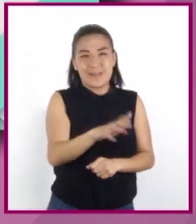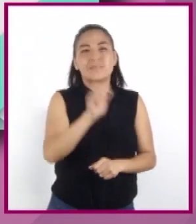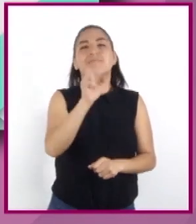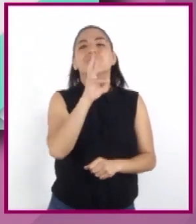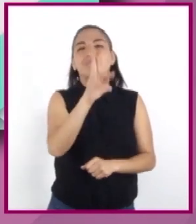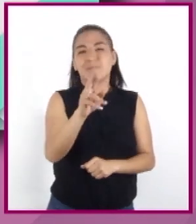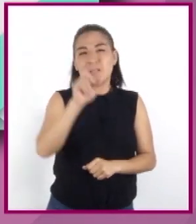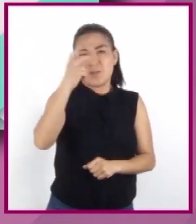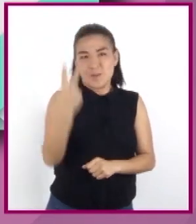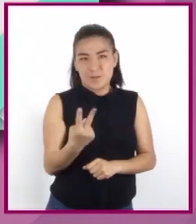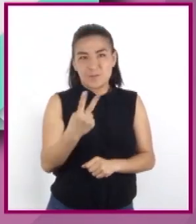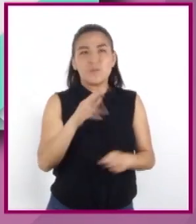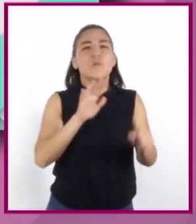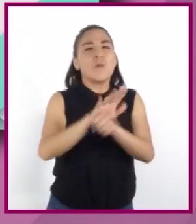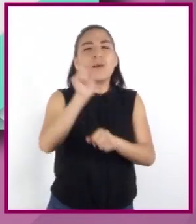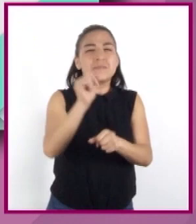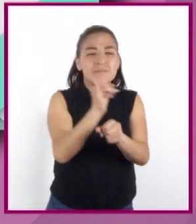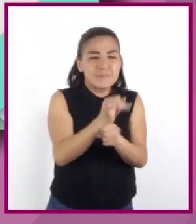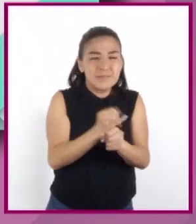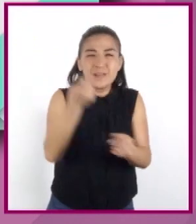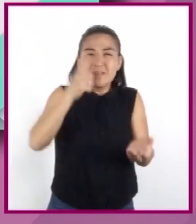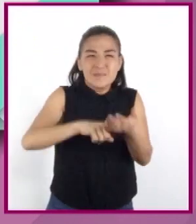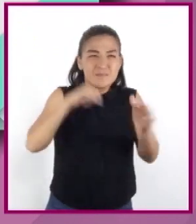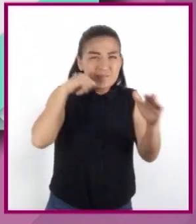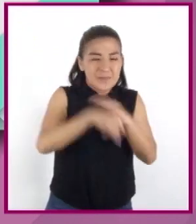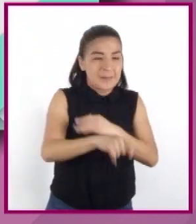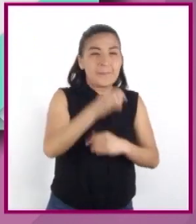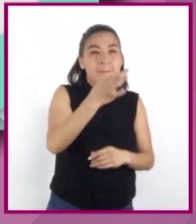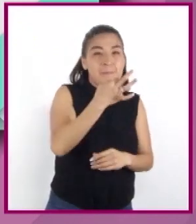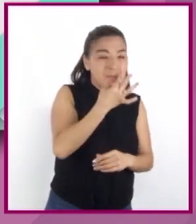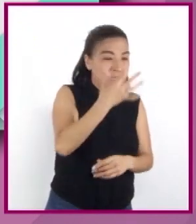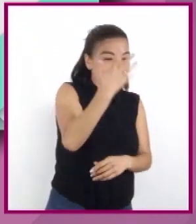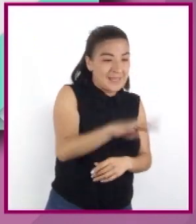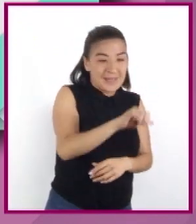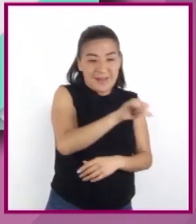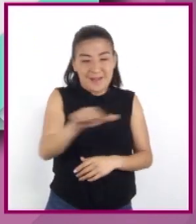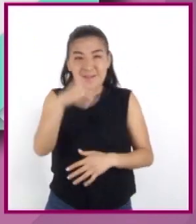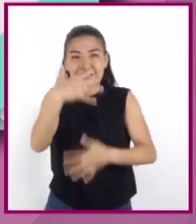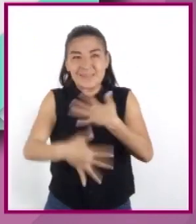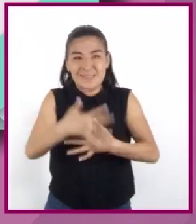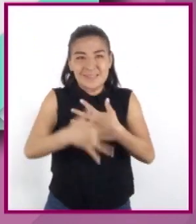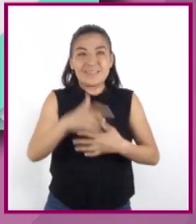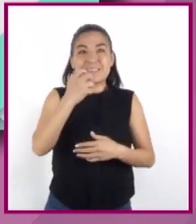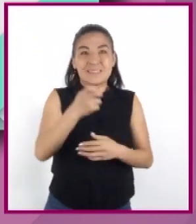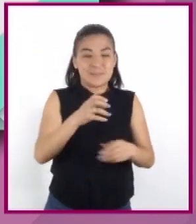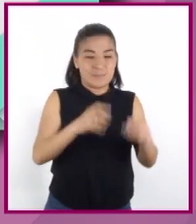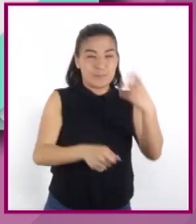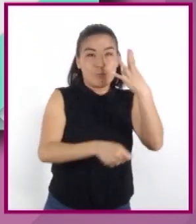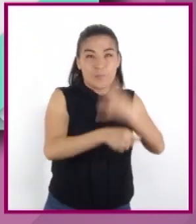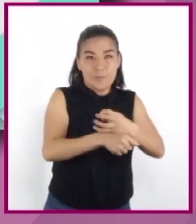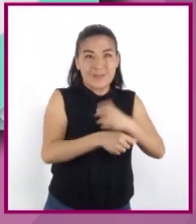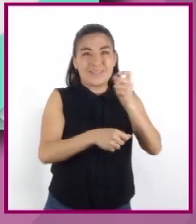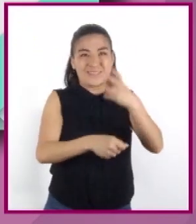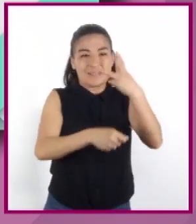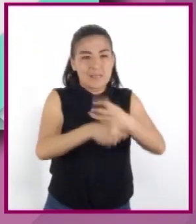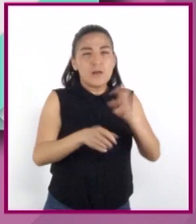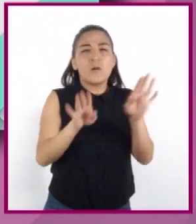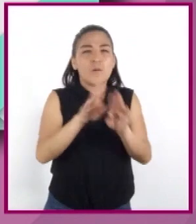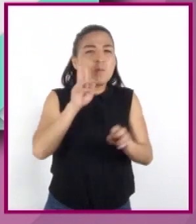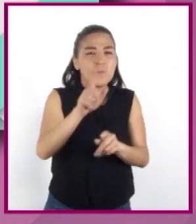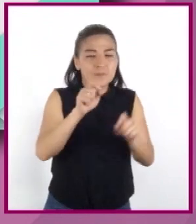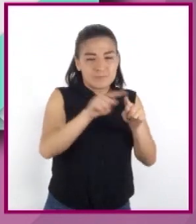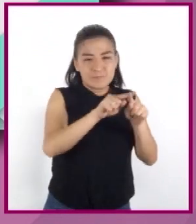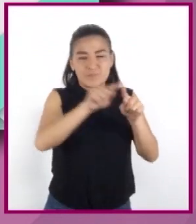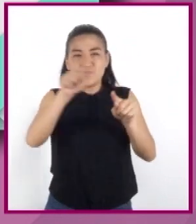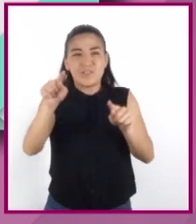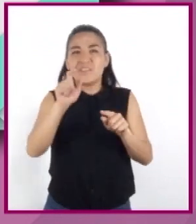Analicemos a profundidad lo que sucede entre los minutos 10 al 15. Entre la tercera y cuarta coordenada, el desplazamiento